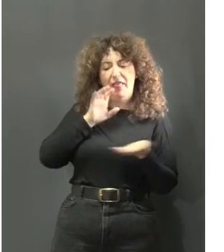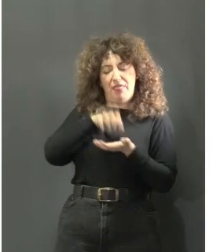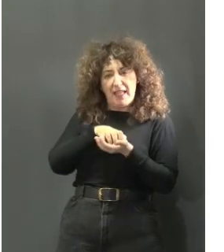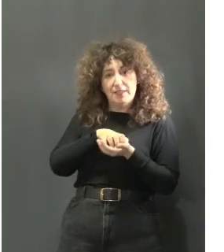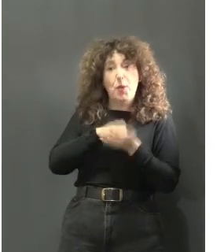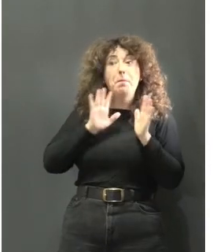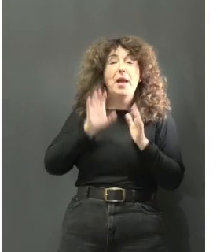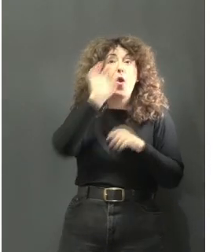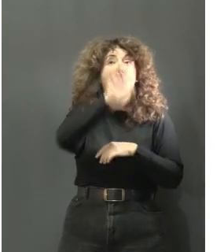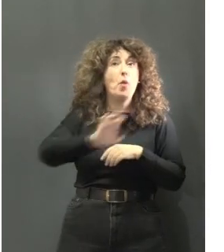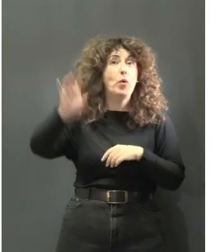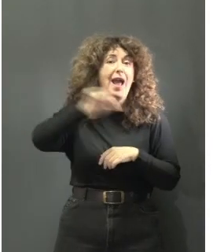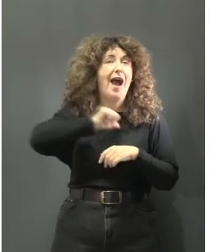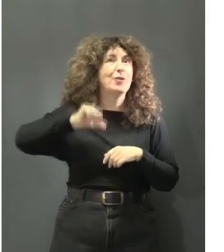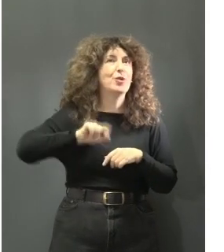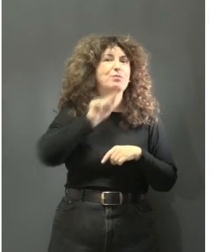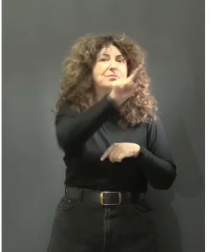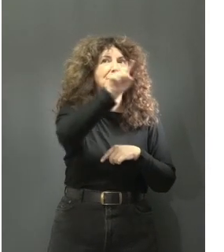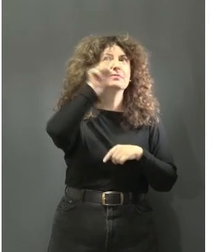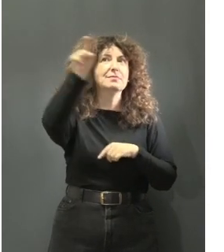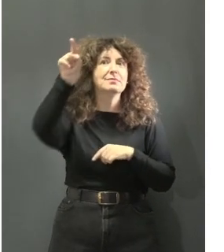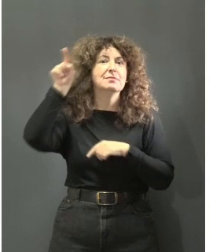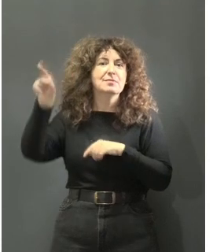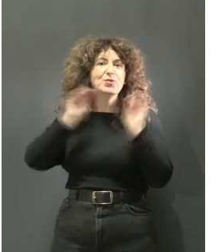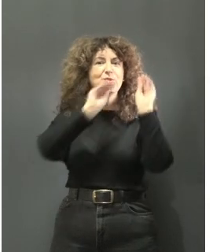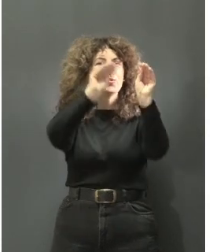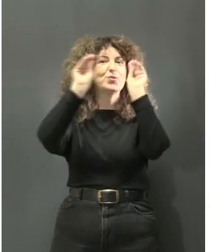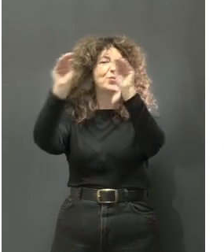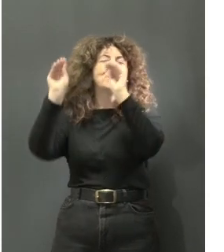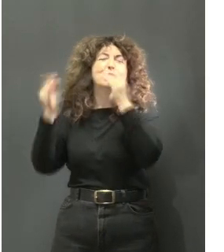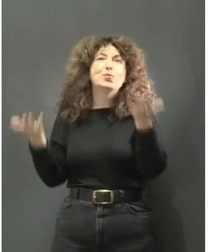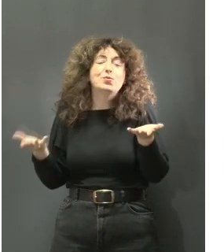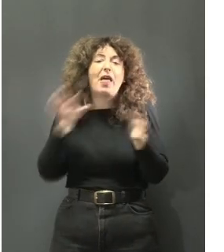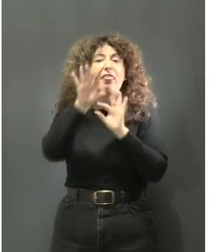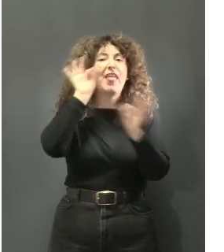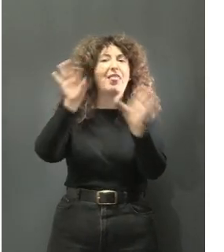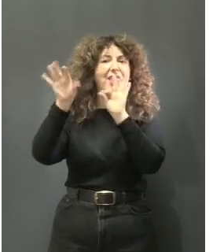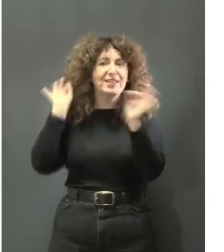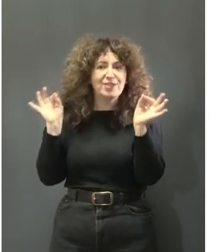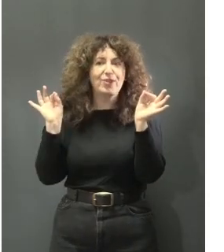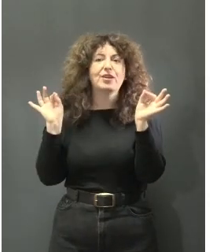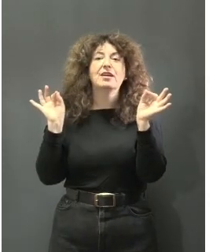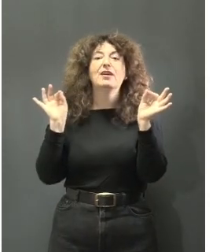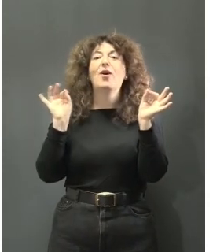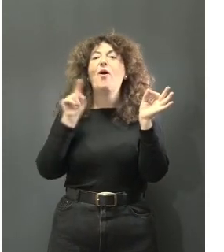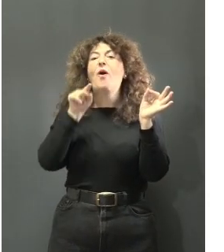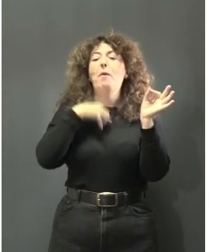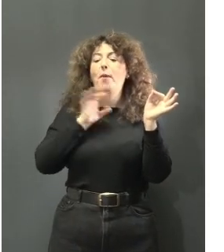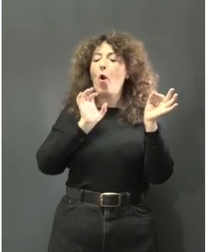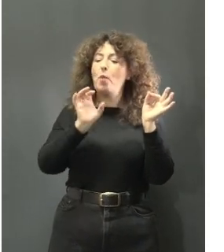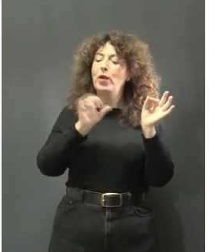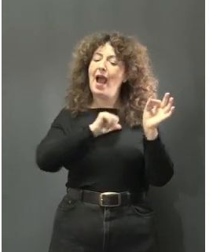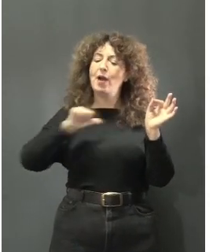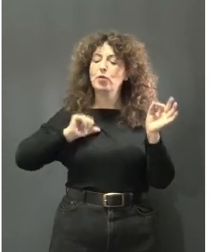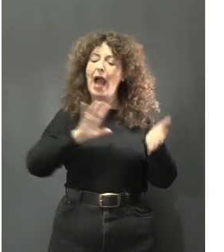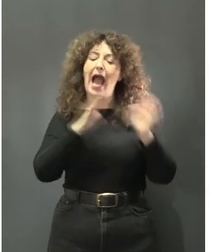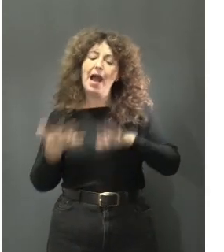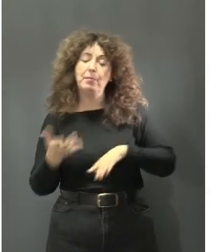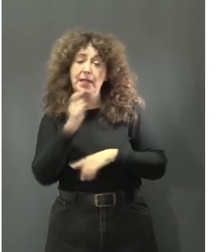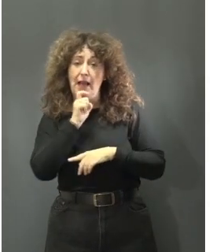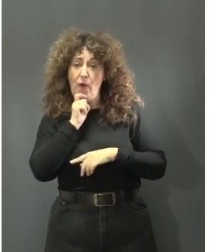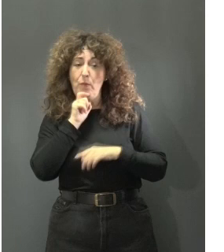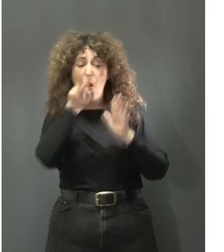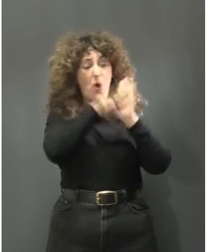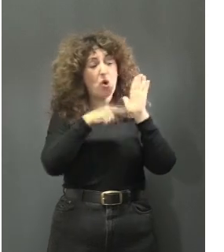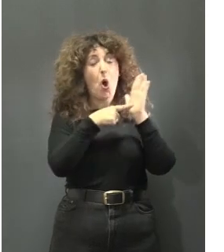bueno, luego cada comunidad autónoma también tiene, digamos, su capacidad de decisión y de determinar cómo se lleva a cabo eso, cómo se aplica esa